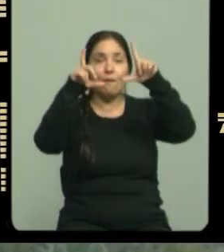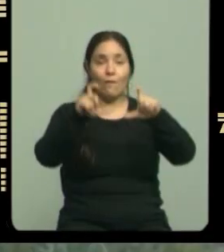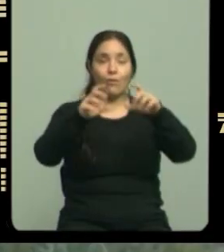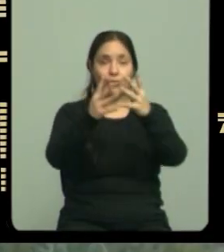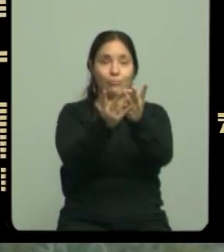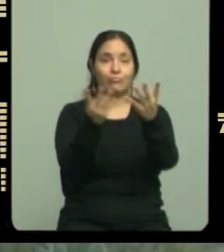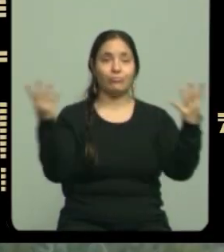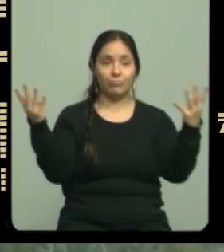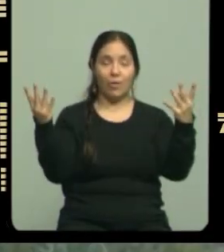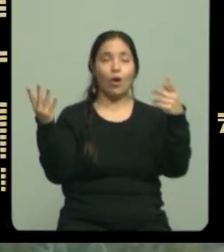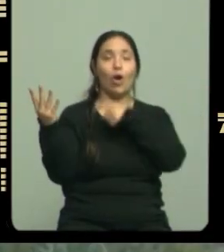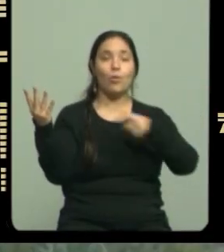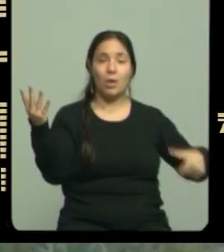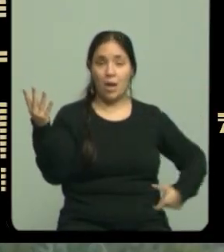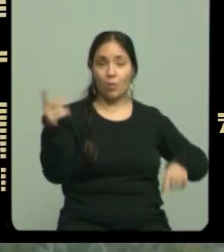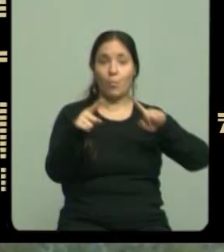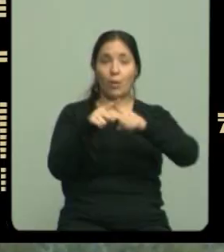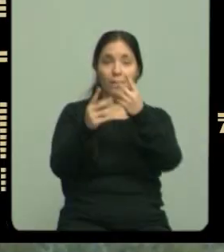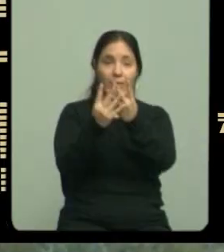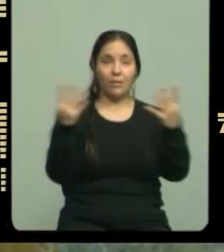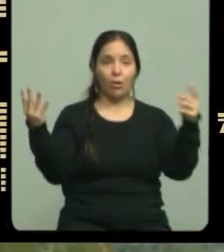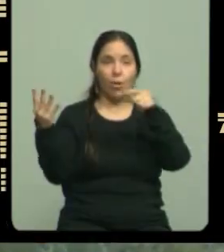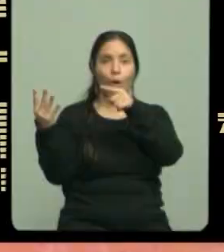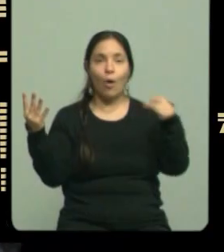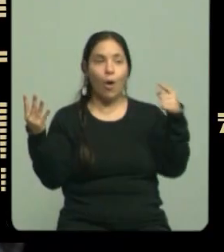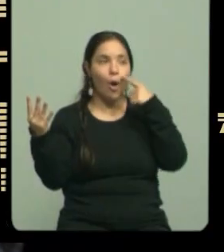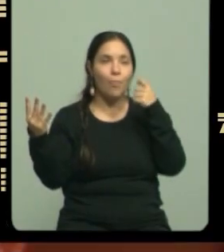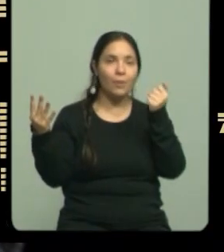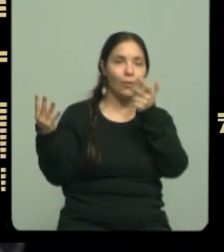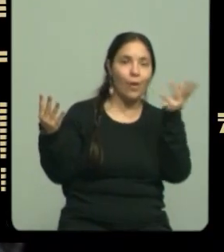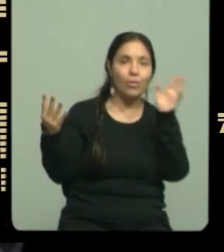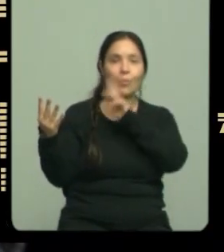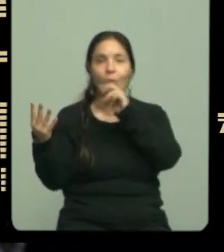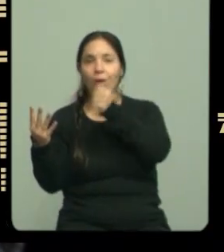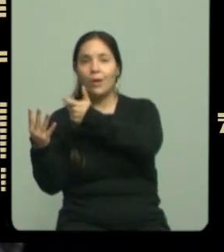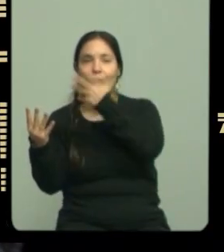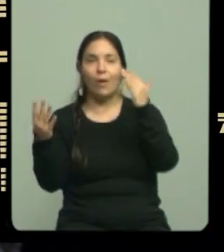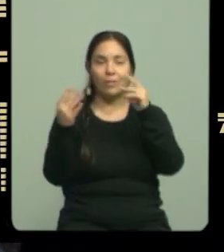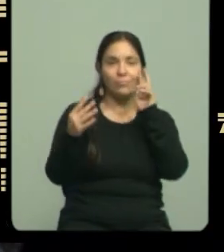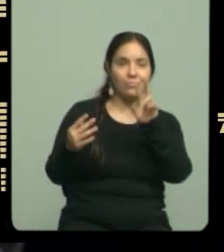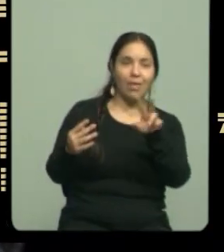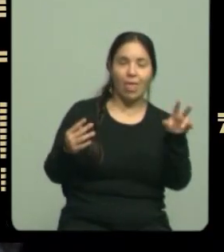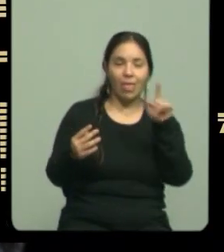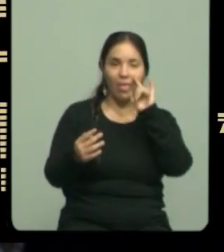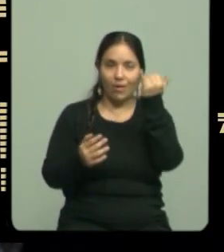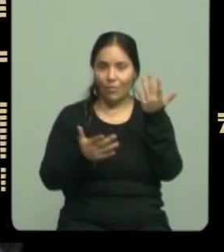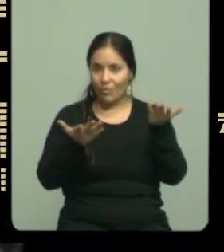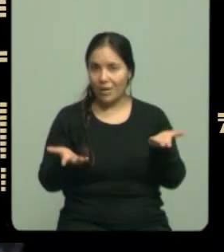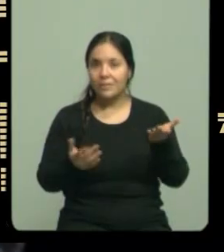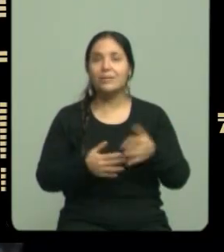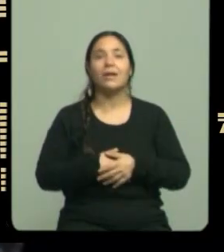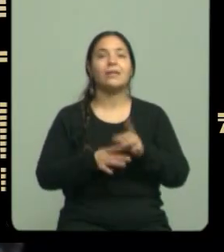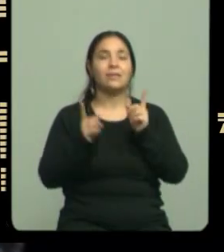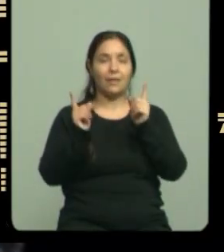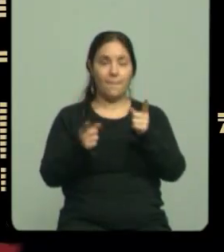un gabinete, cuántas mujeres están en ese lugar, incluso en encuentros internacionales donde de peso, cuando se habla de los encuentros